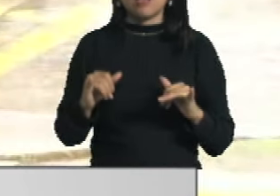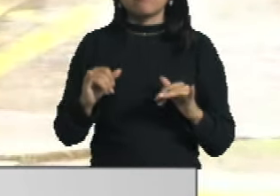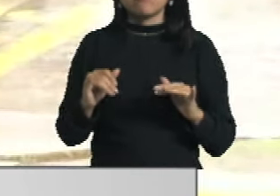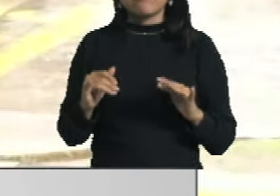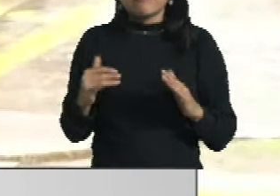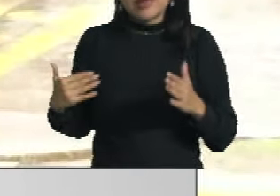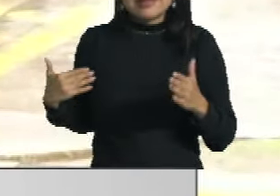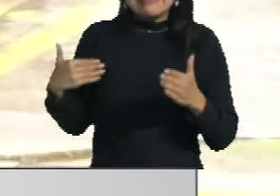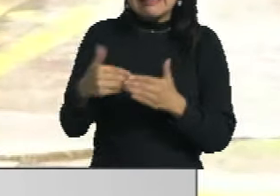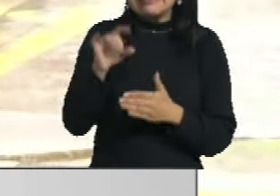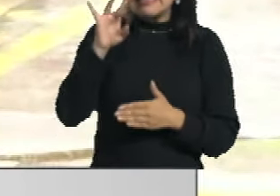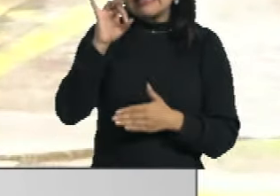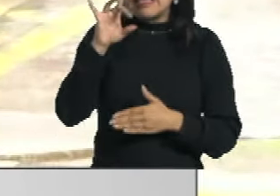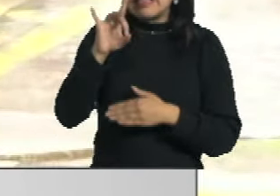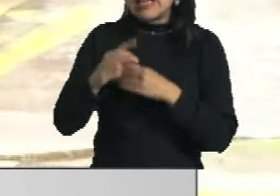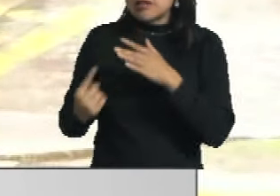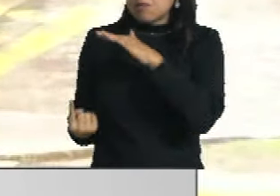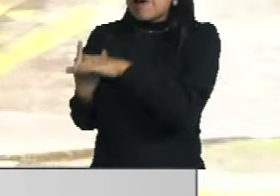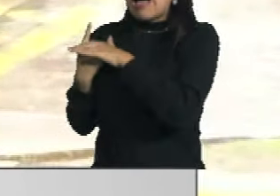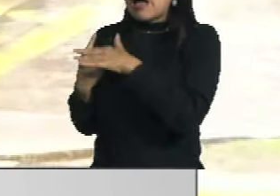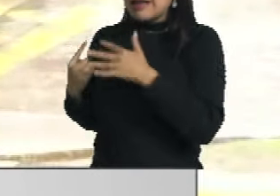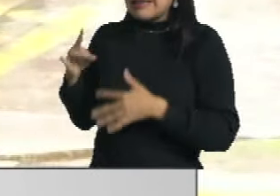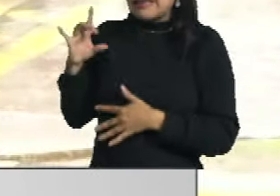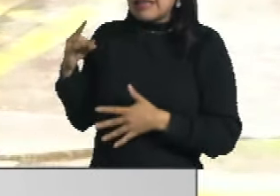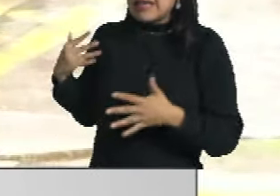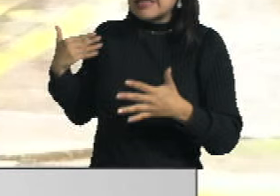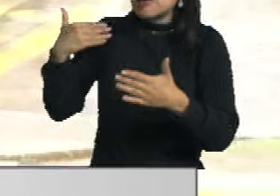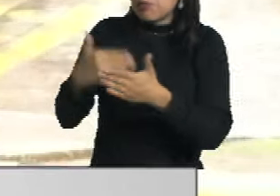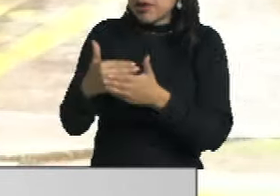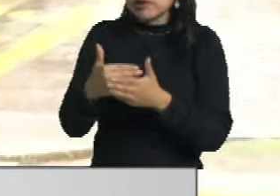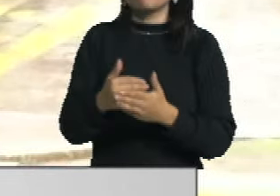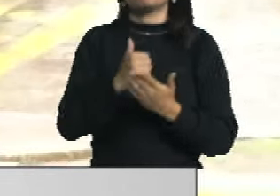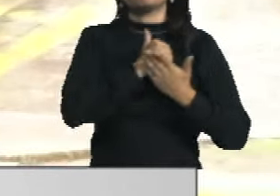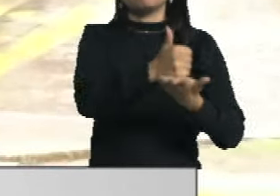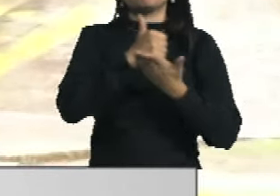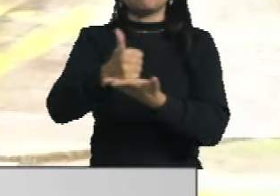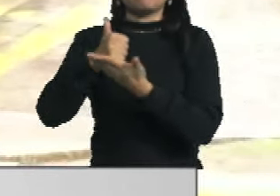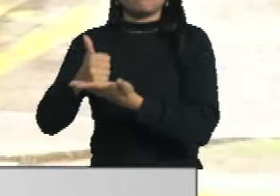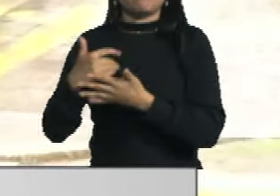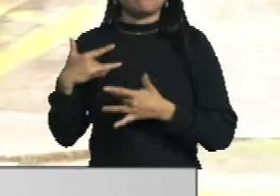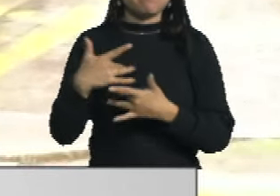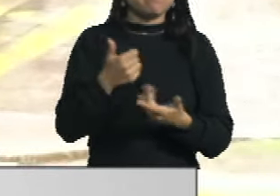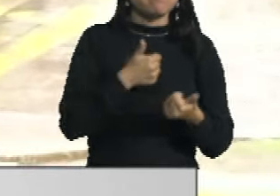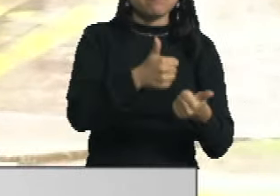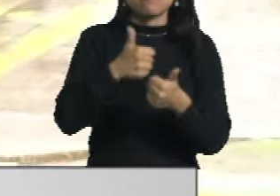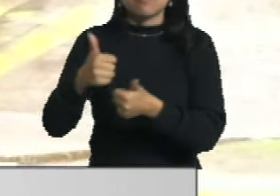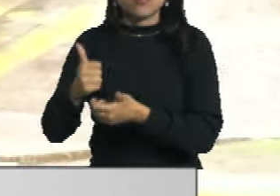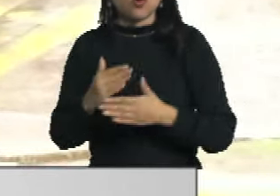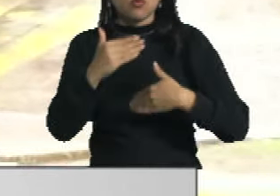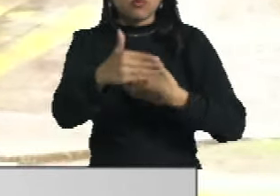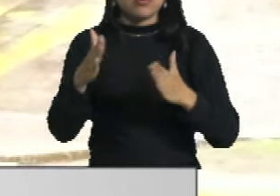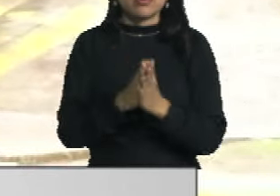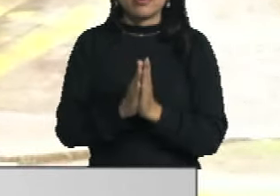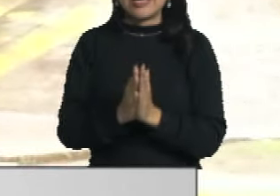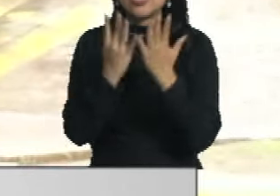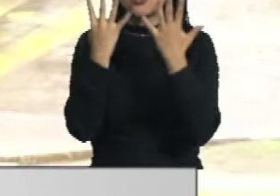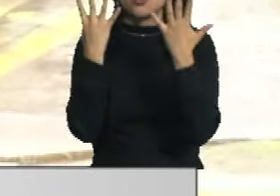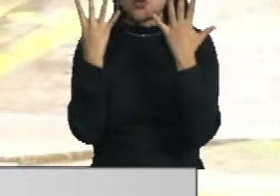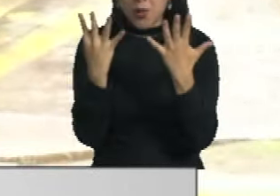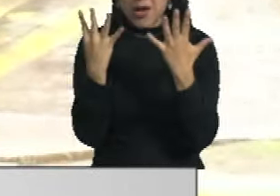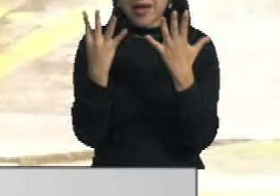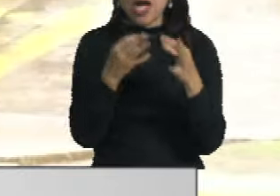días después de que se presentaran estos fenómenos naturales en el departamento del Atlántico. Recordemos, fueron 9